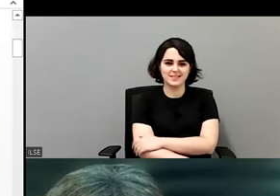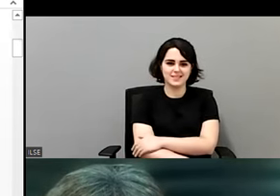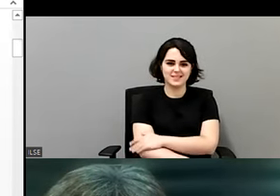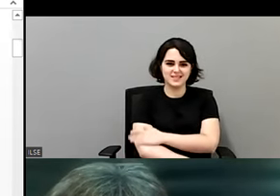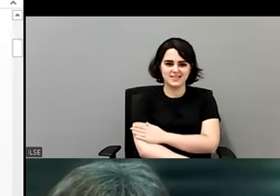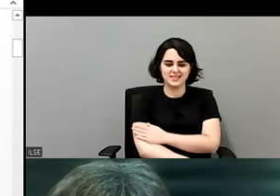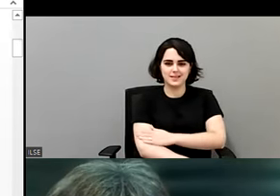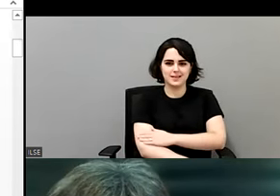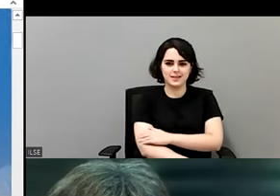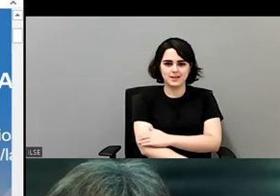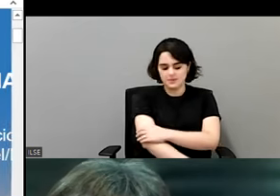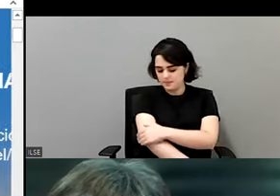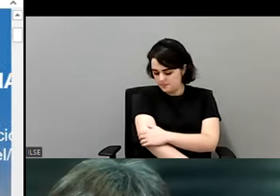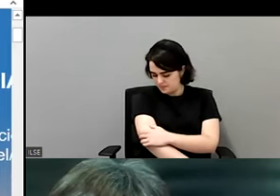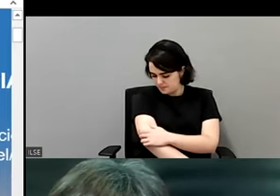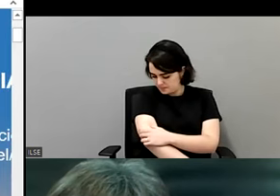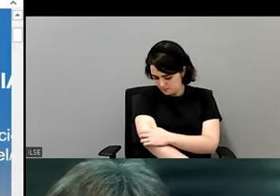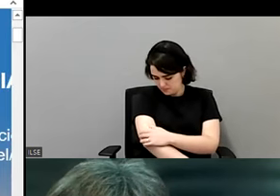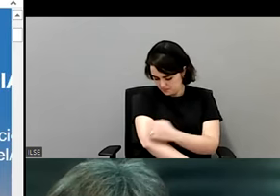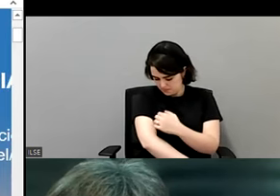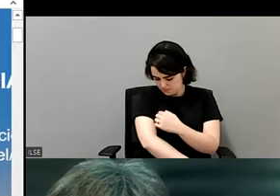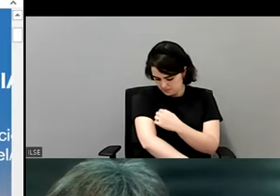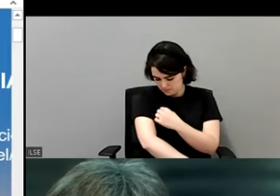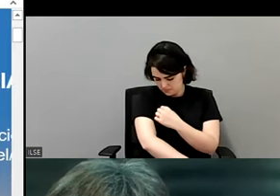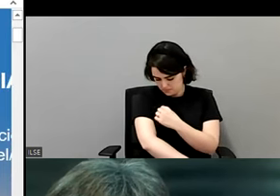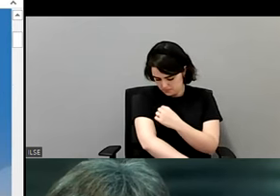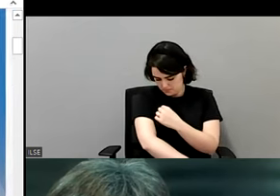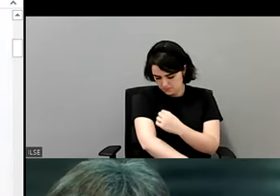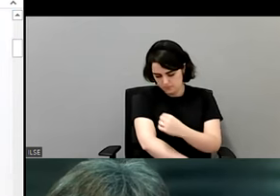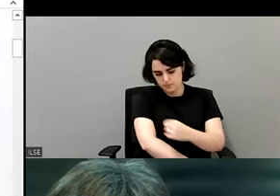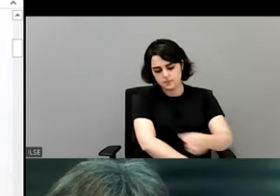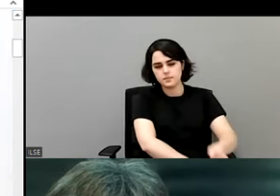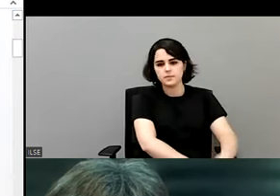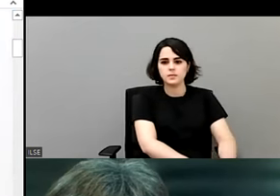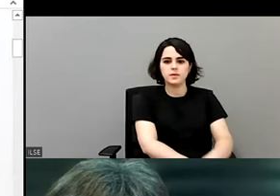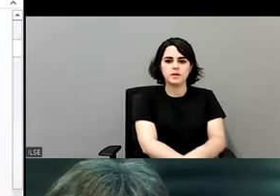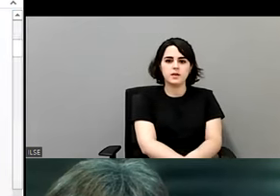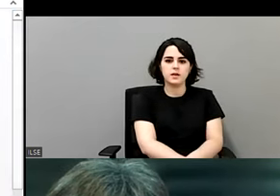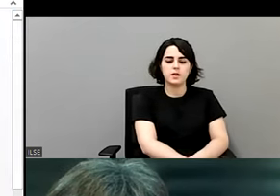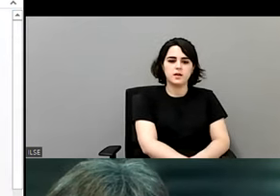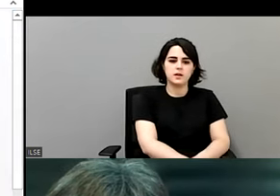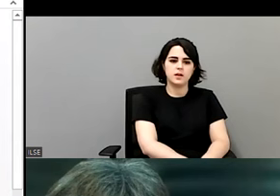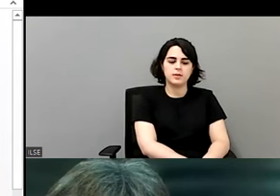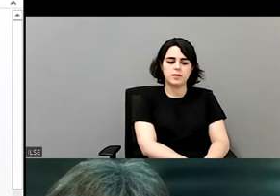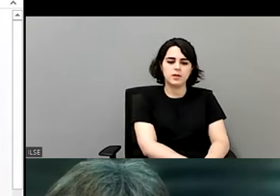la presentación de PowerPoint en grande. A ver, no, ahí no. Es